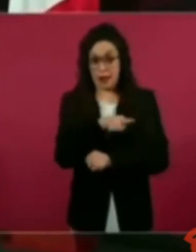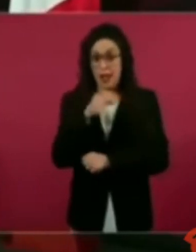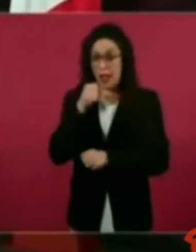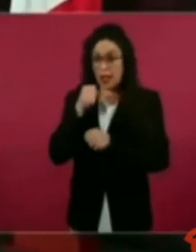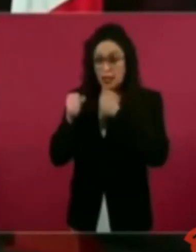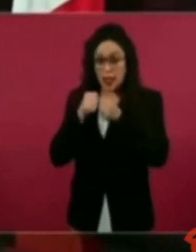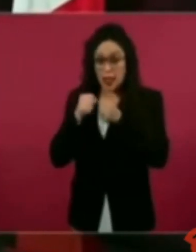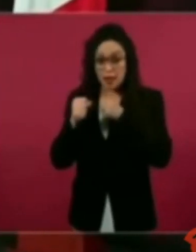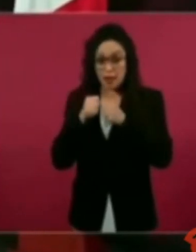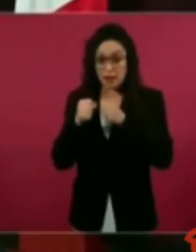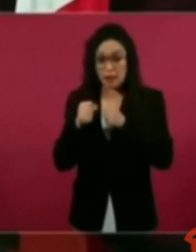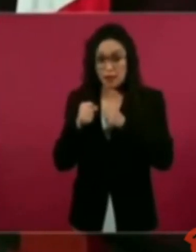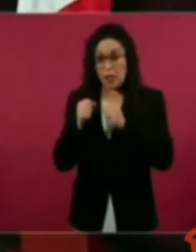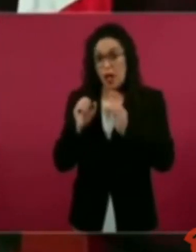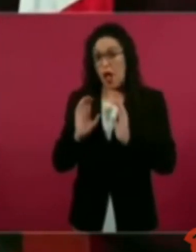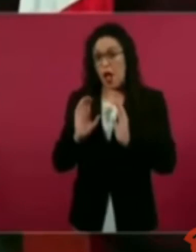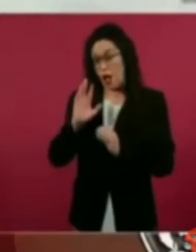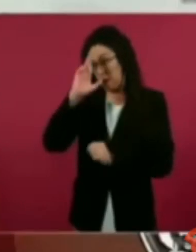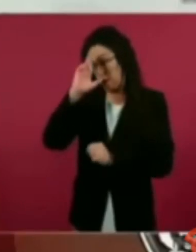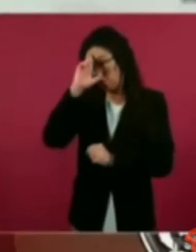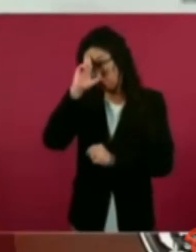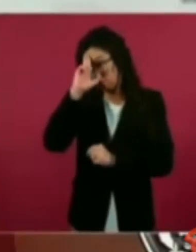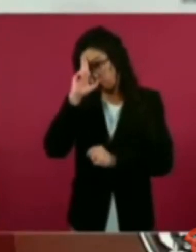mucho respeto y cuidado.